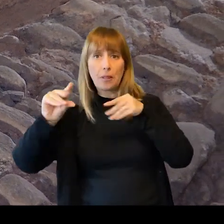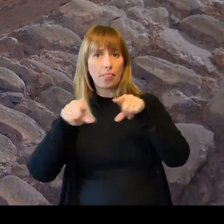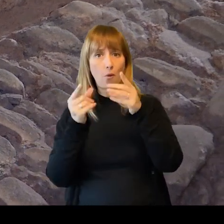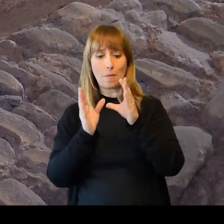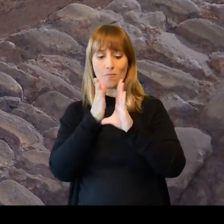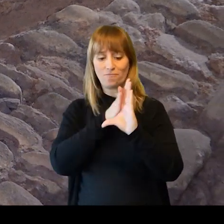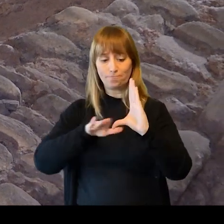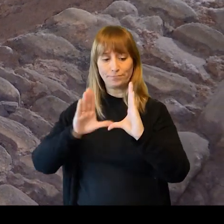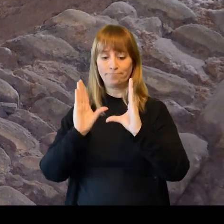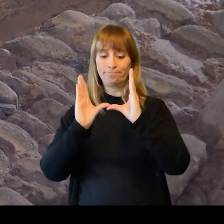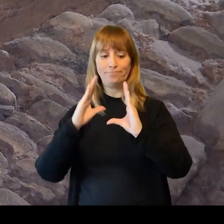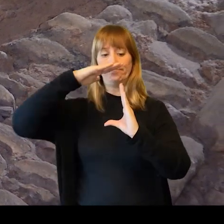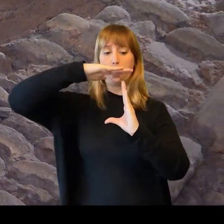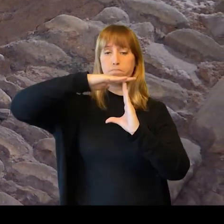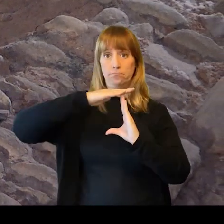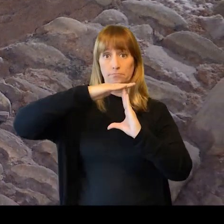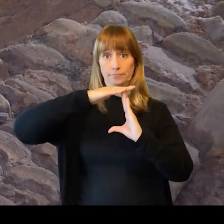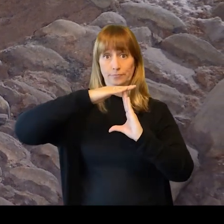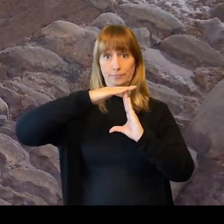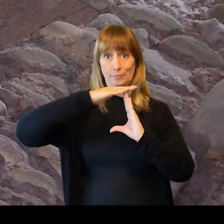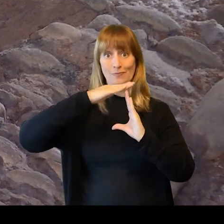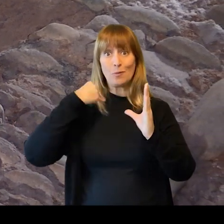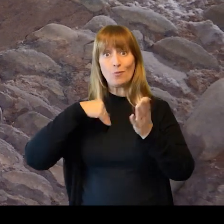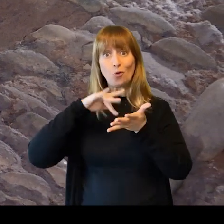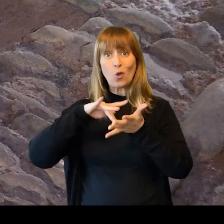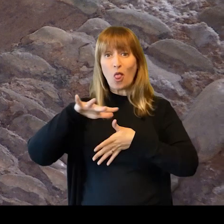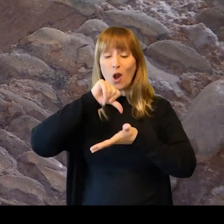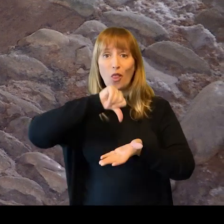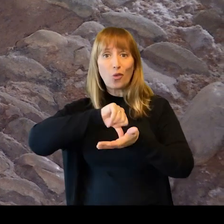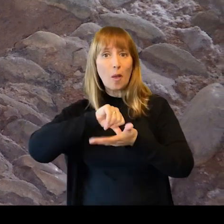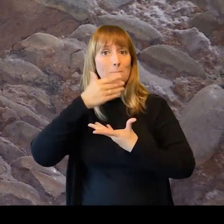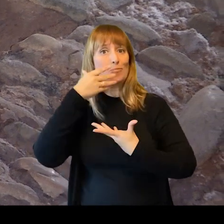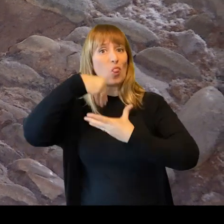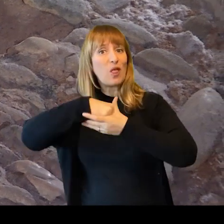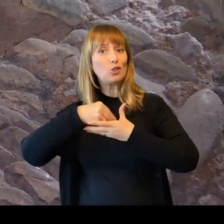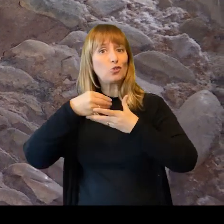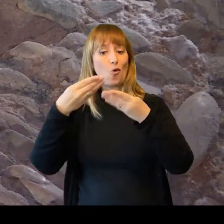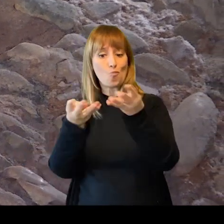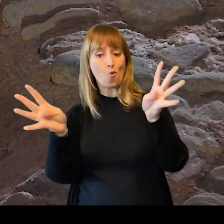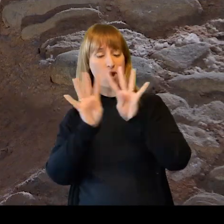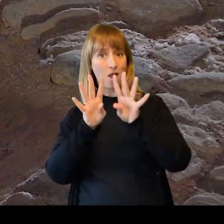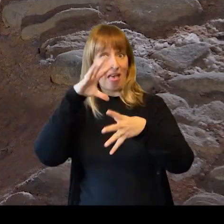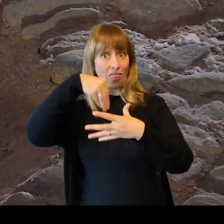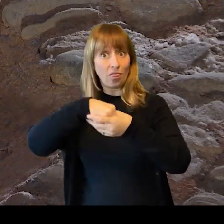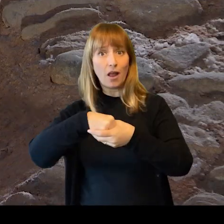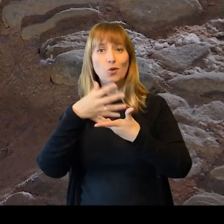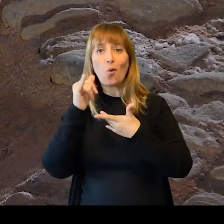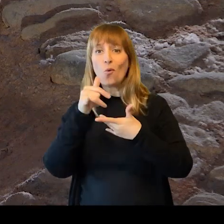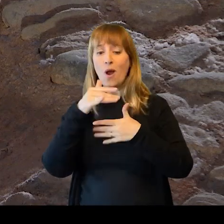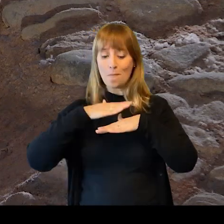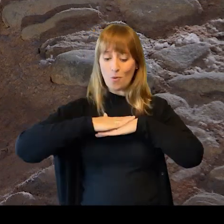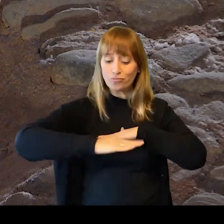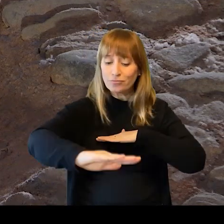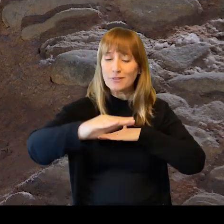paredes laterales, llamadas hombrillos. En zonas urbanas como el interior del recinto amurallado, el lecho se